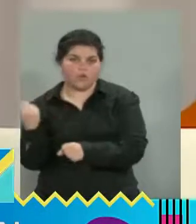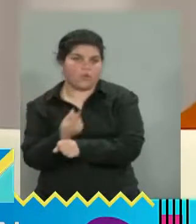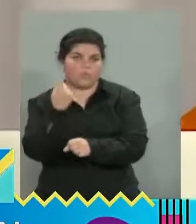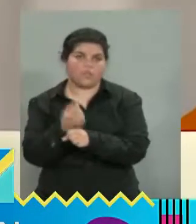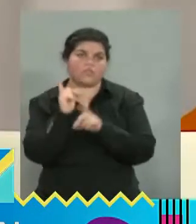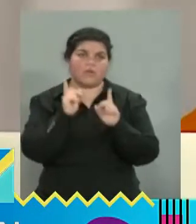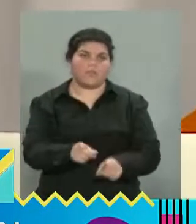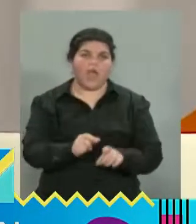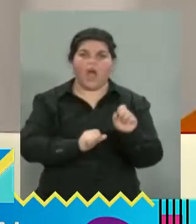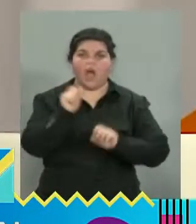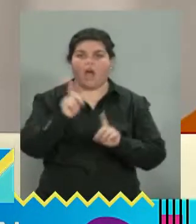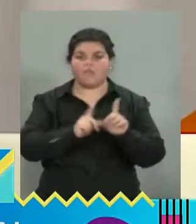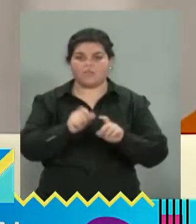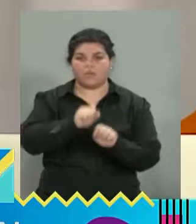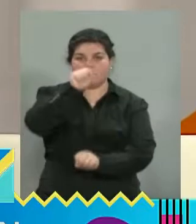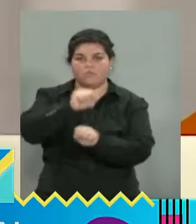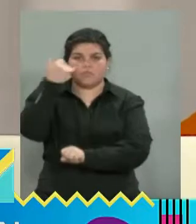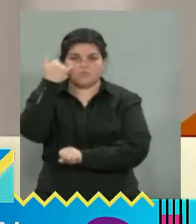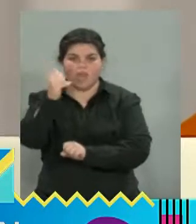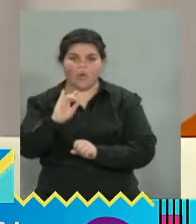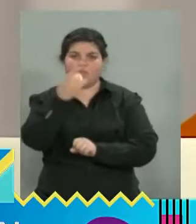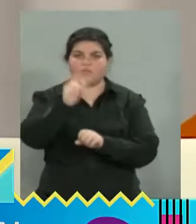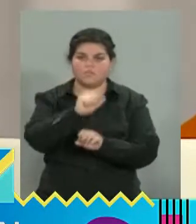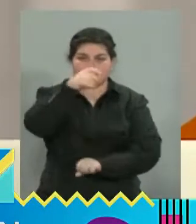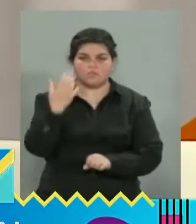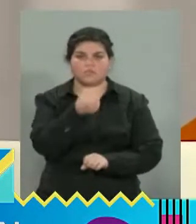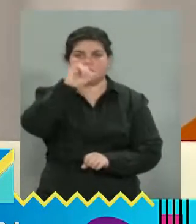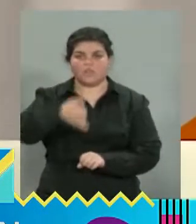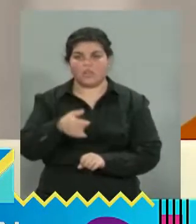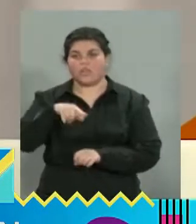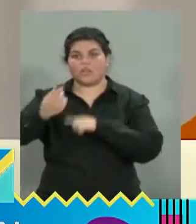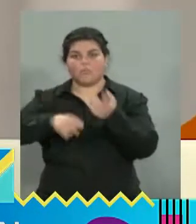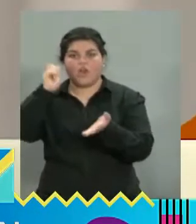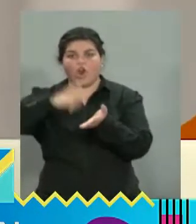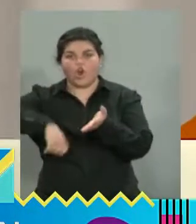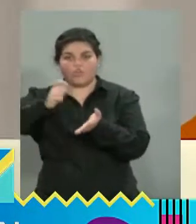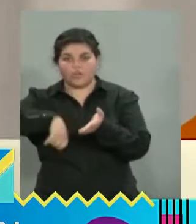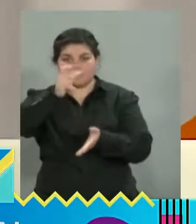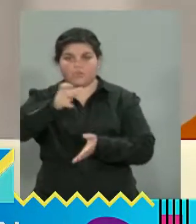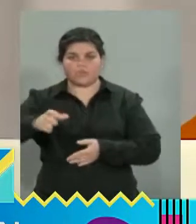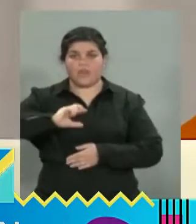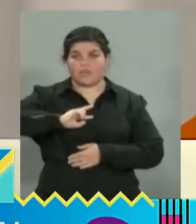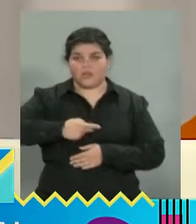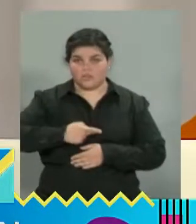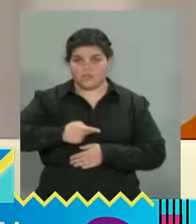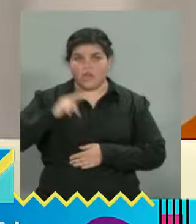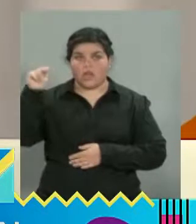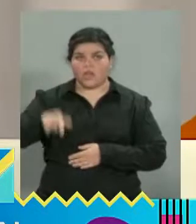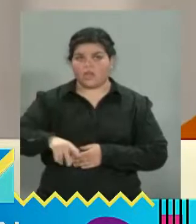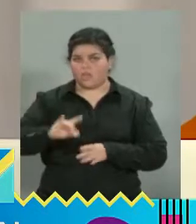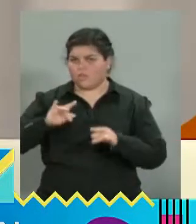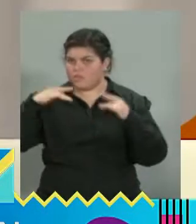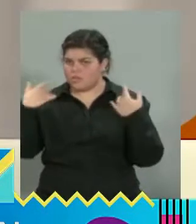y aunque tengan un doctorado en Harvard, también el nivel de discriminación que hay al momento de contratar a una persona trans es muy